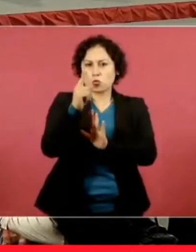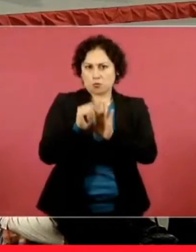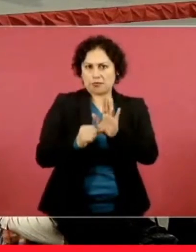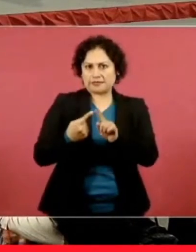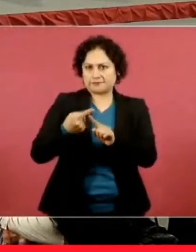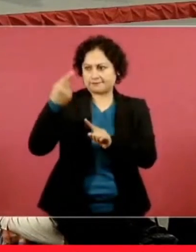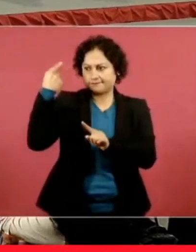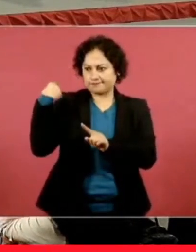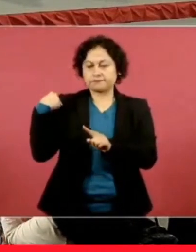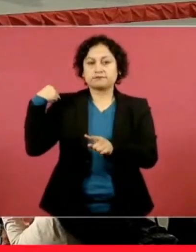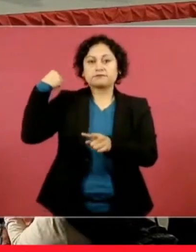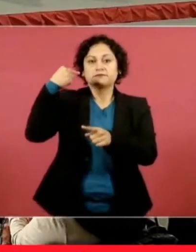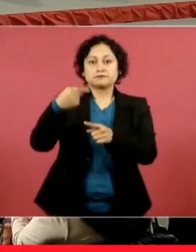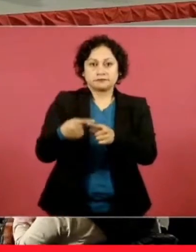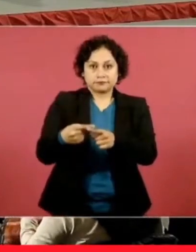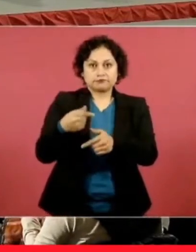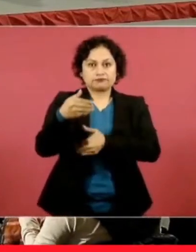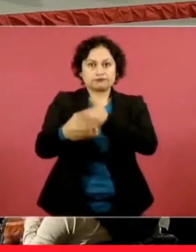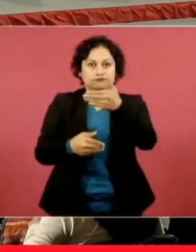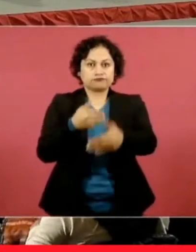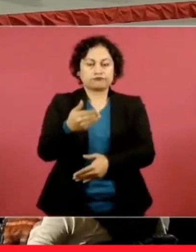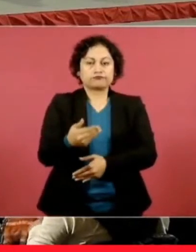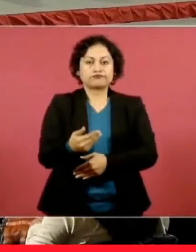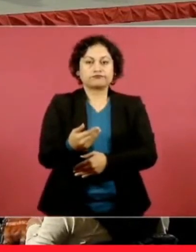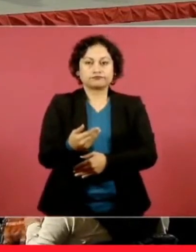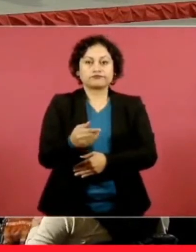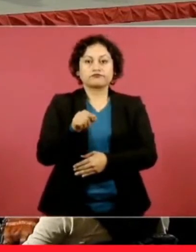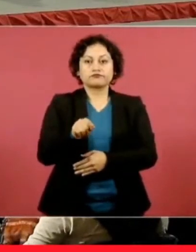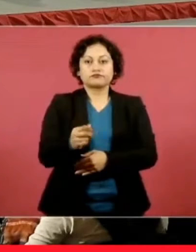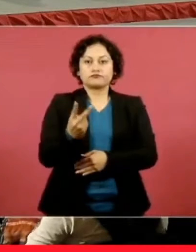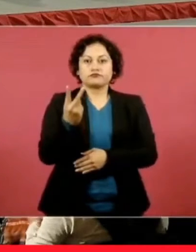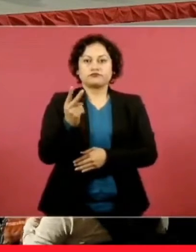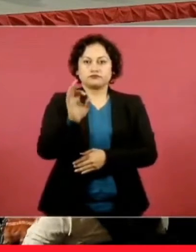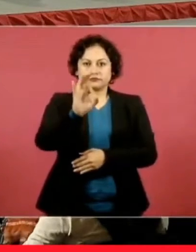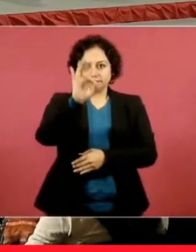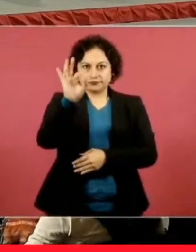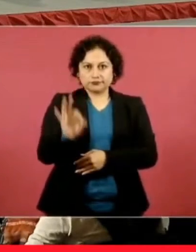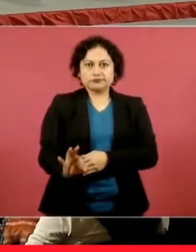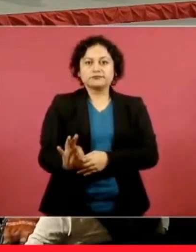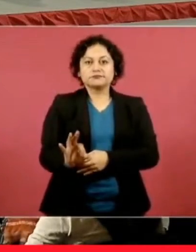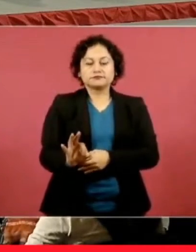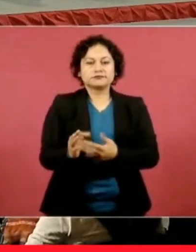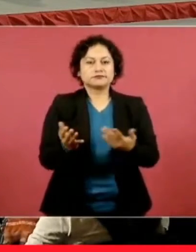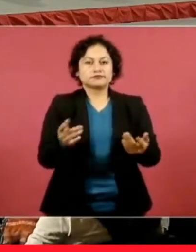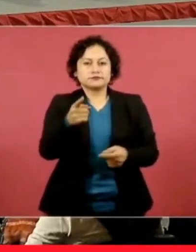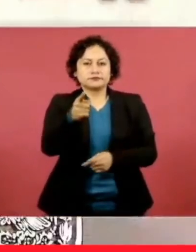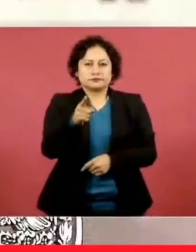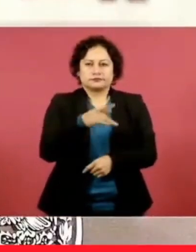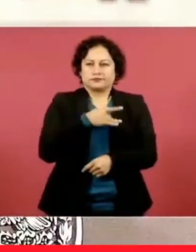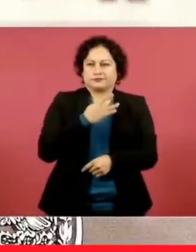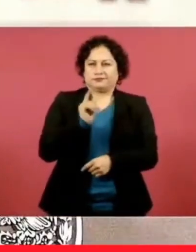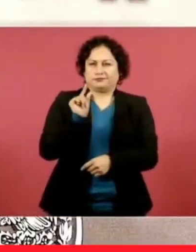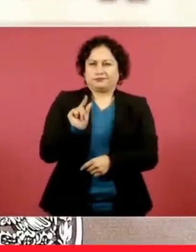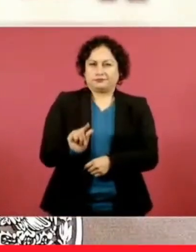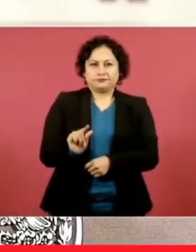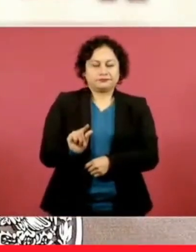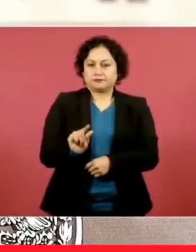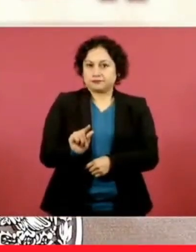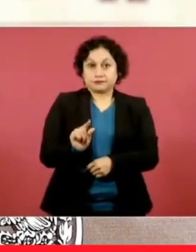llevamos un crecimiento en punto dos porcentual, que eso significa, aunque se escuche poco, mil